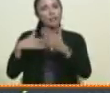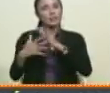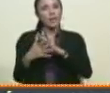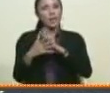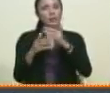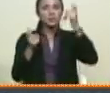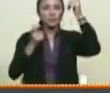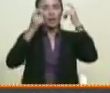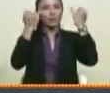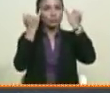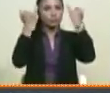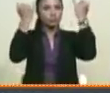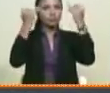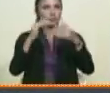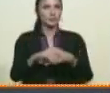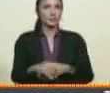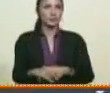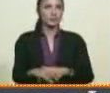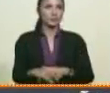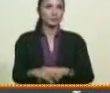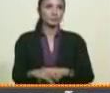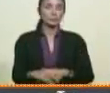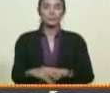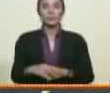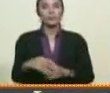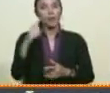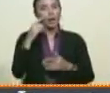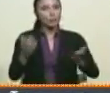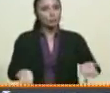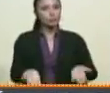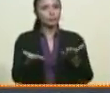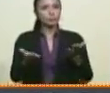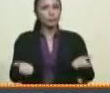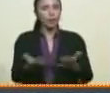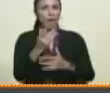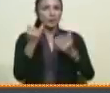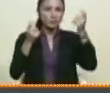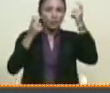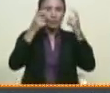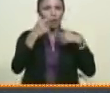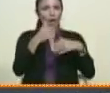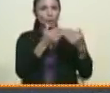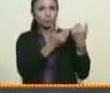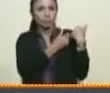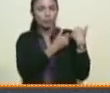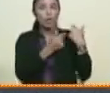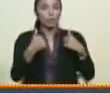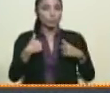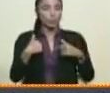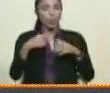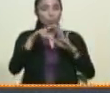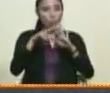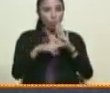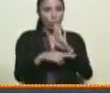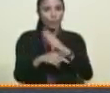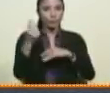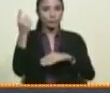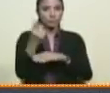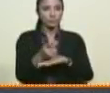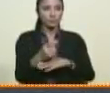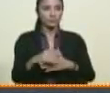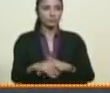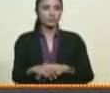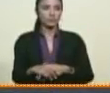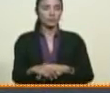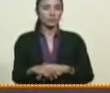lanzó y puso la primera piedra y se comprometió y yo he cumplido el compromiso nuestro comandante